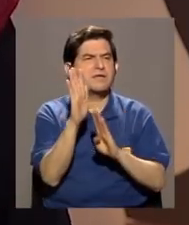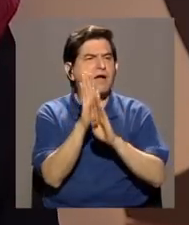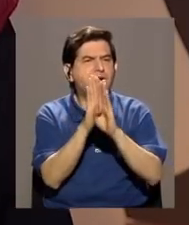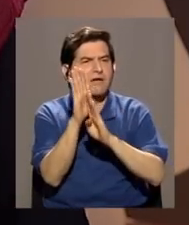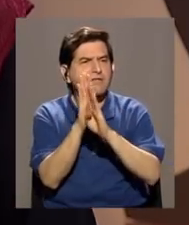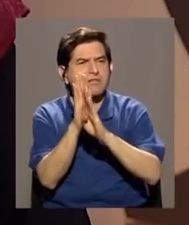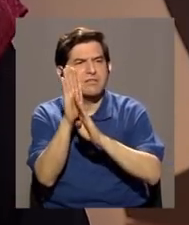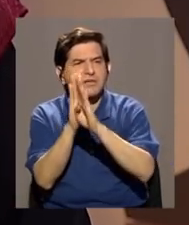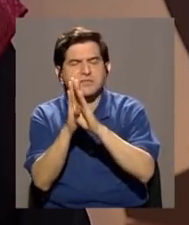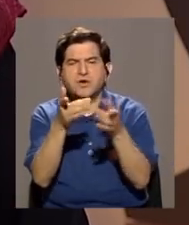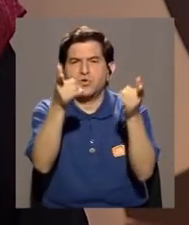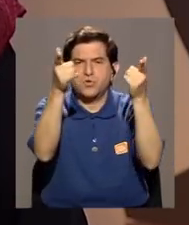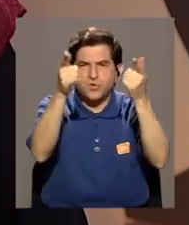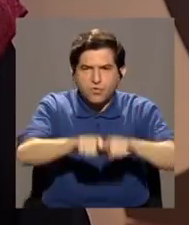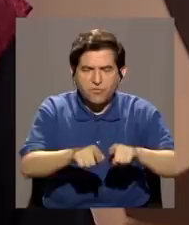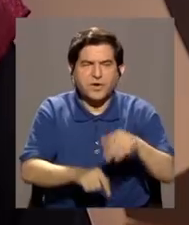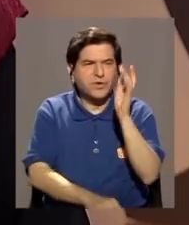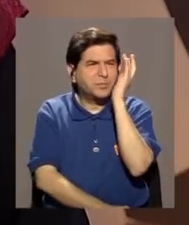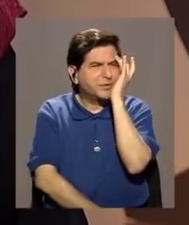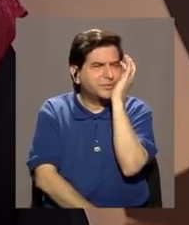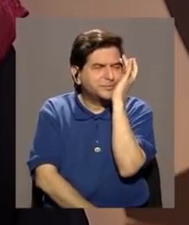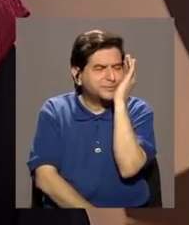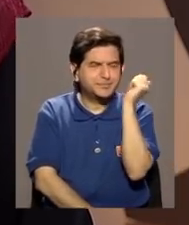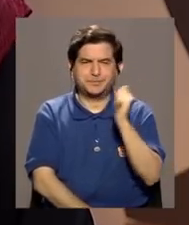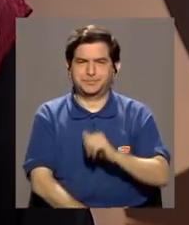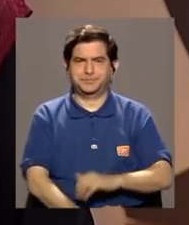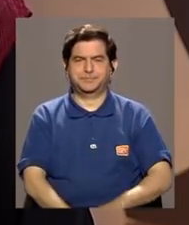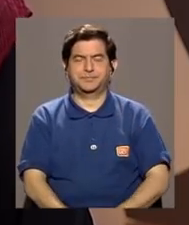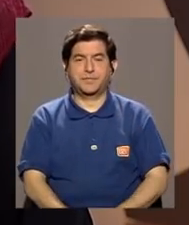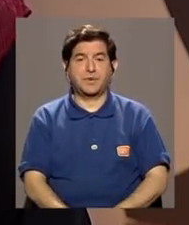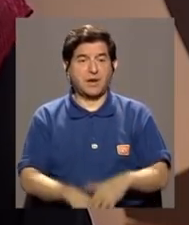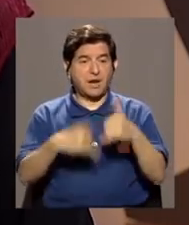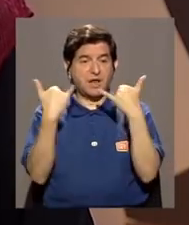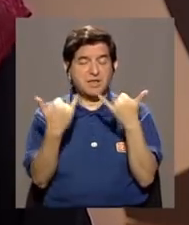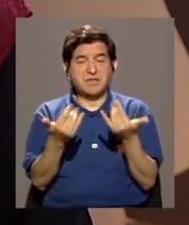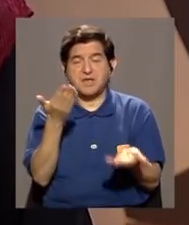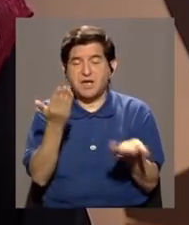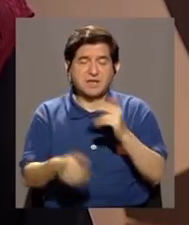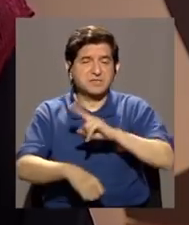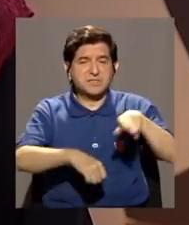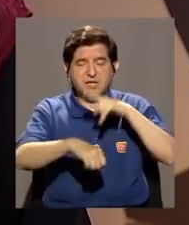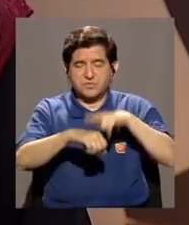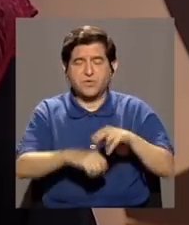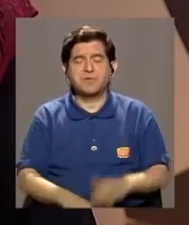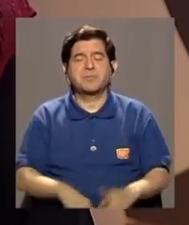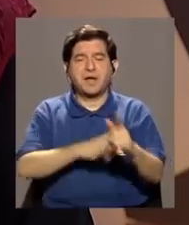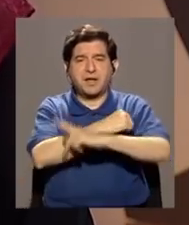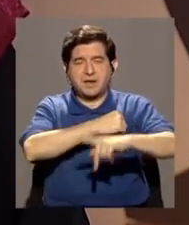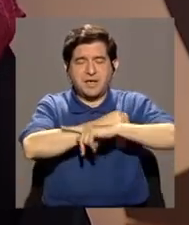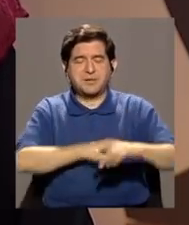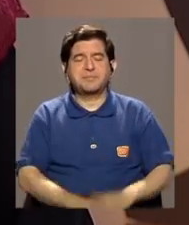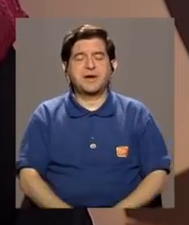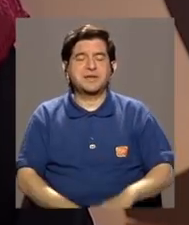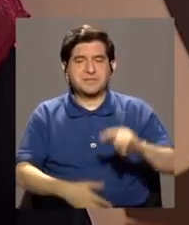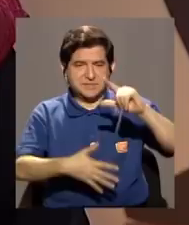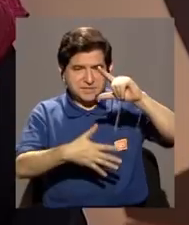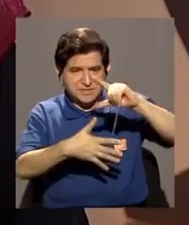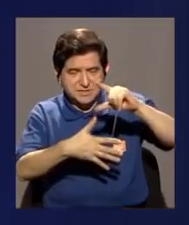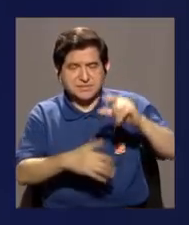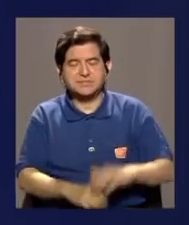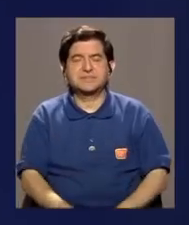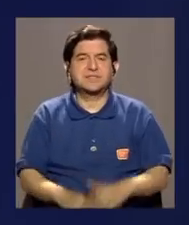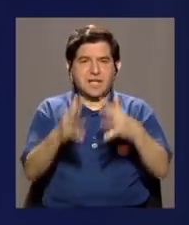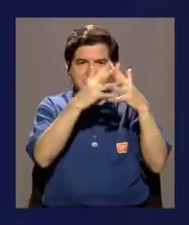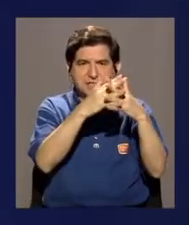desarrollándose un fenómeno muy preocupante que ya es común a muchos países de américa latina eeuu y se está viendo en europa